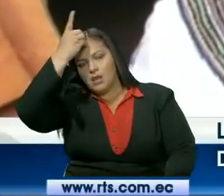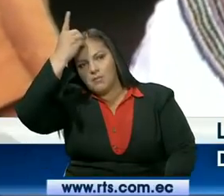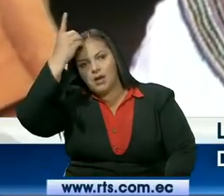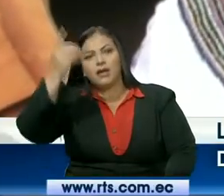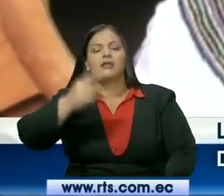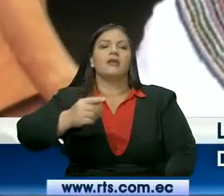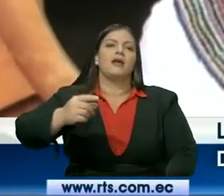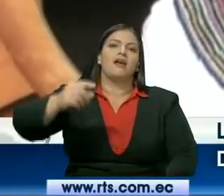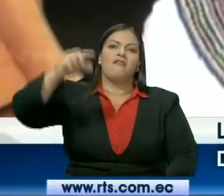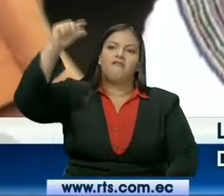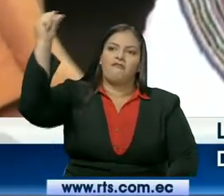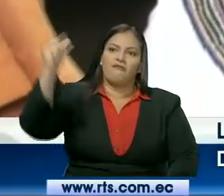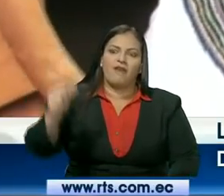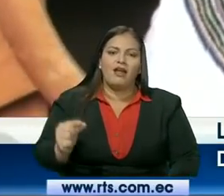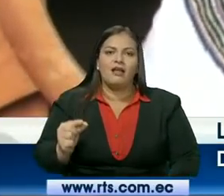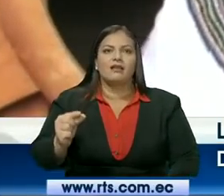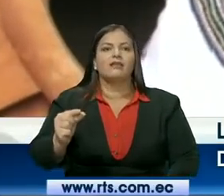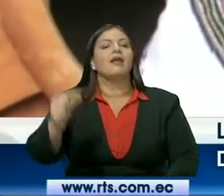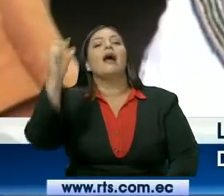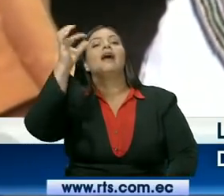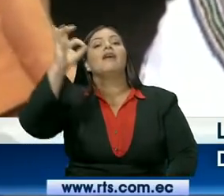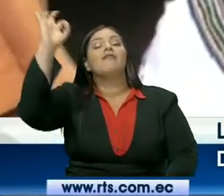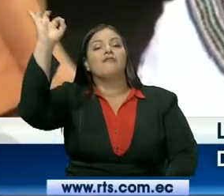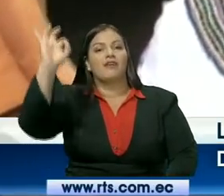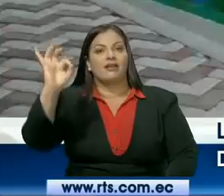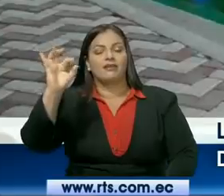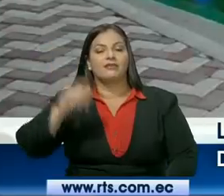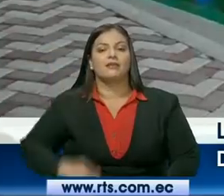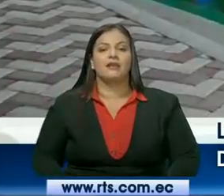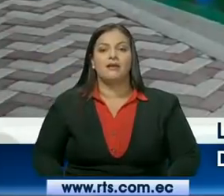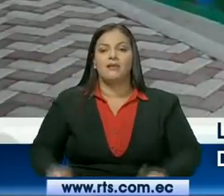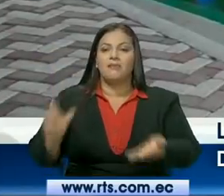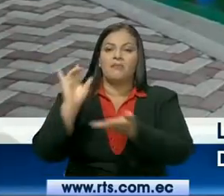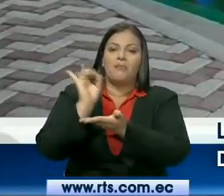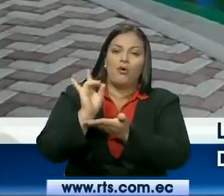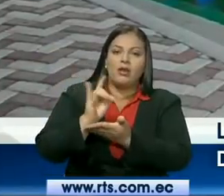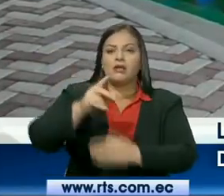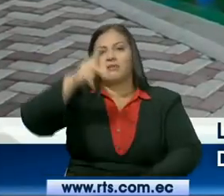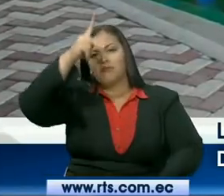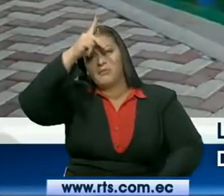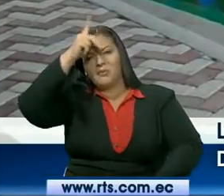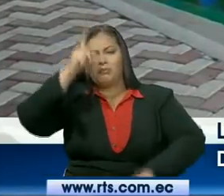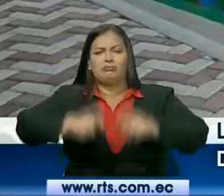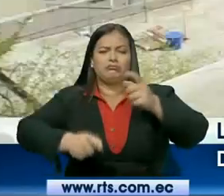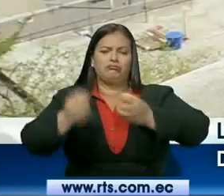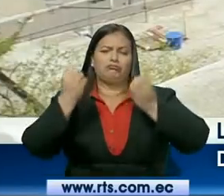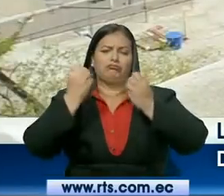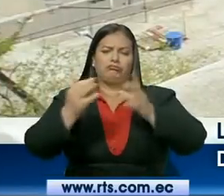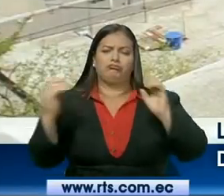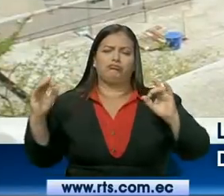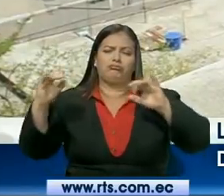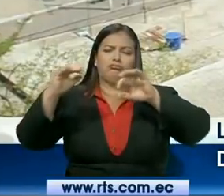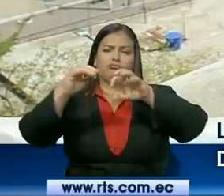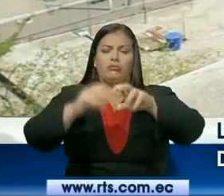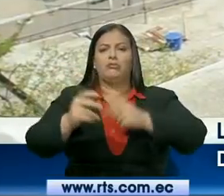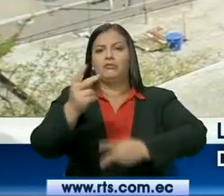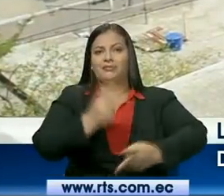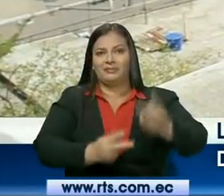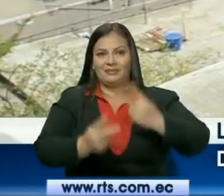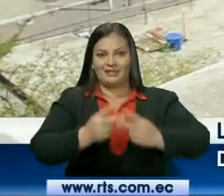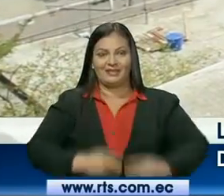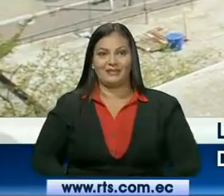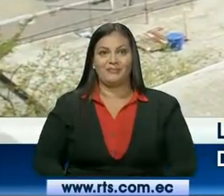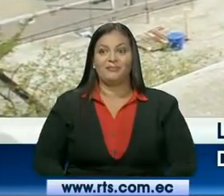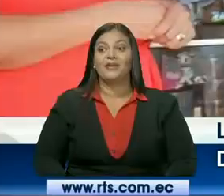también Bolivia, Perú y algunos países así. Otro de los lugares paradisíacos es el Cantón Zapotillo, con un